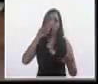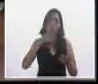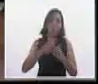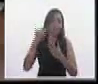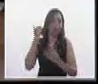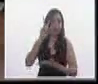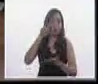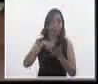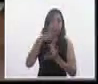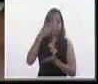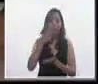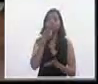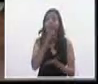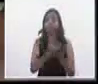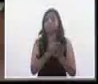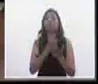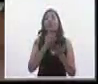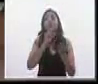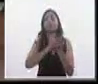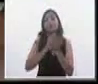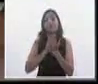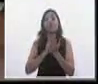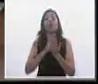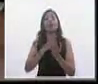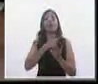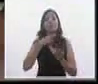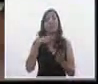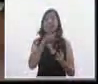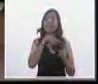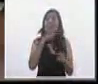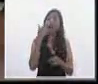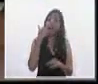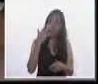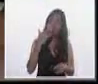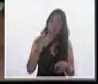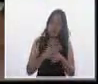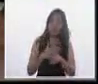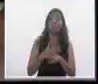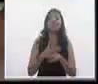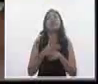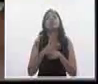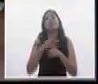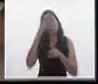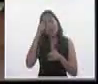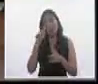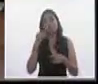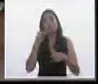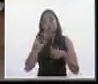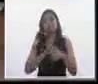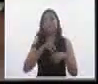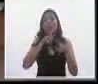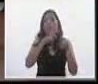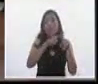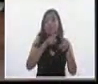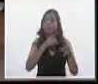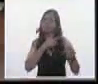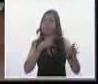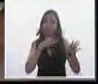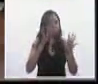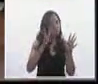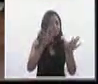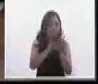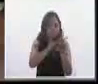2006 Establece que el estado eh tiene la responsabilidad de eh aplicar determinados ajustes